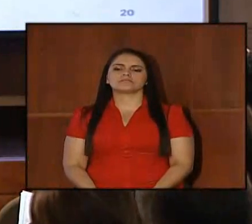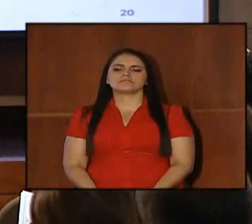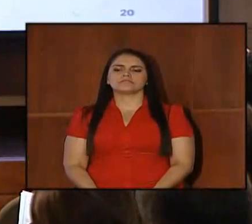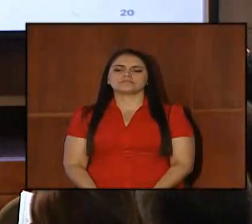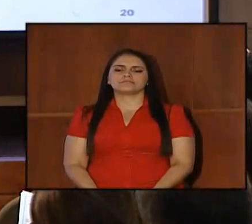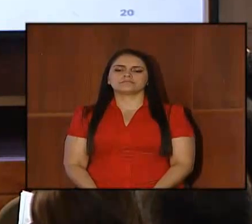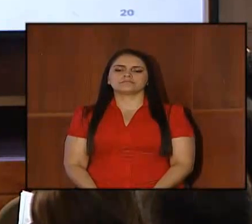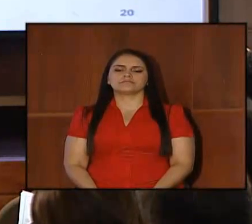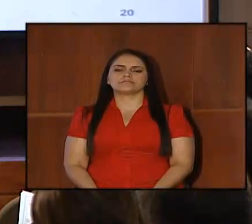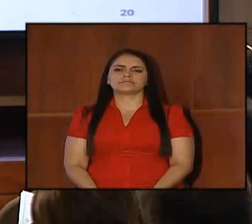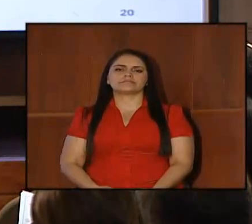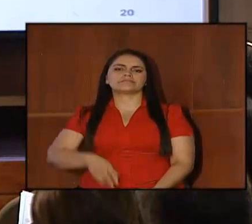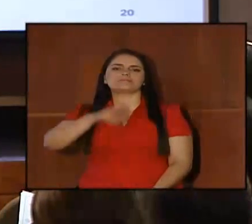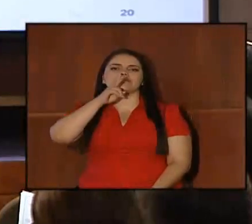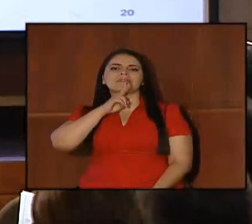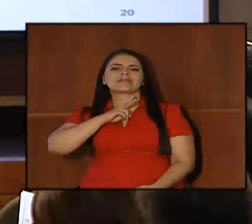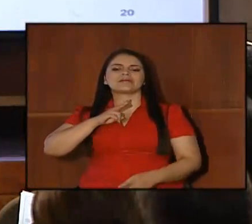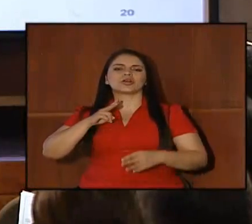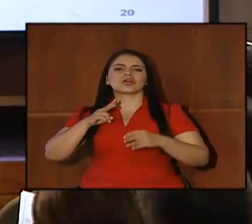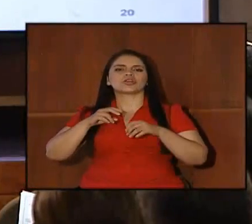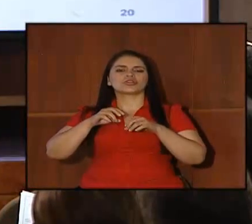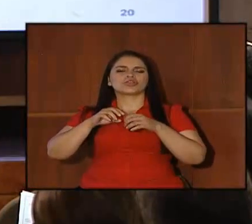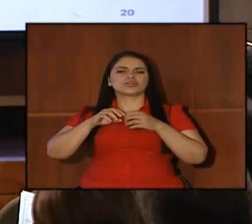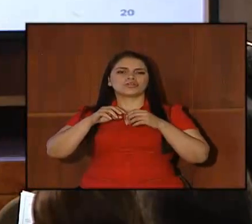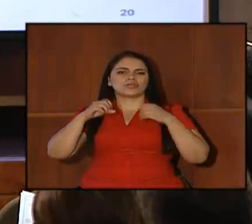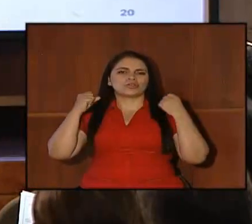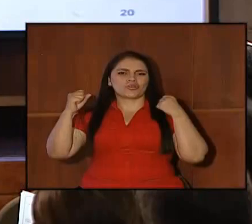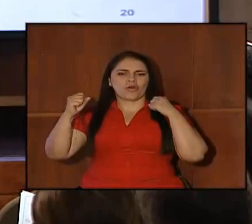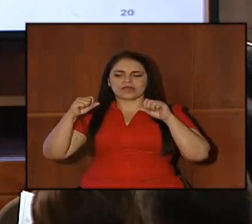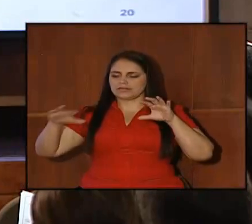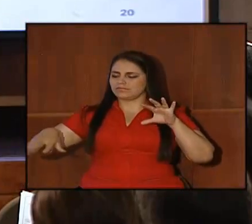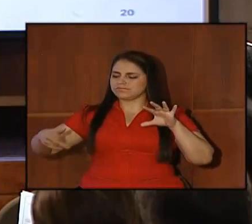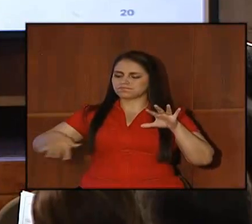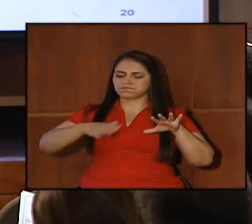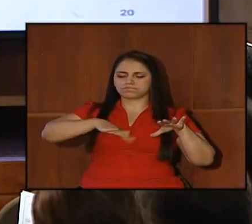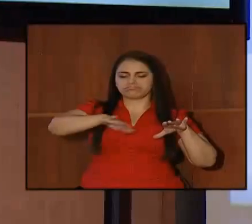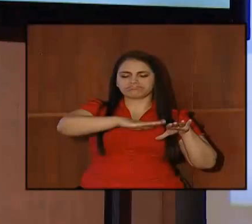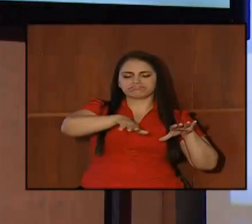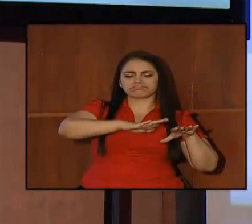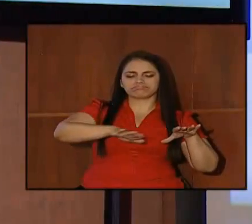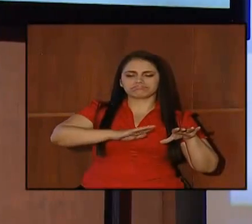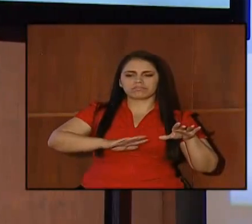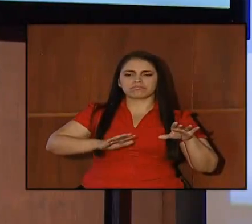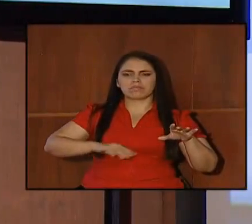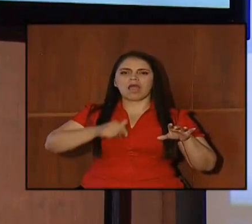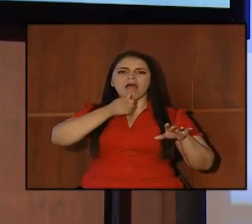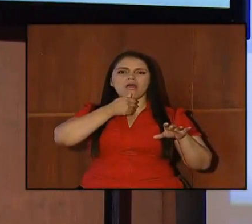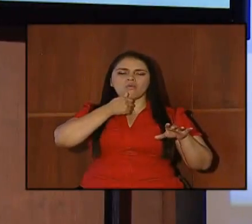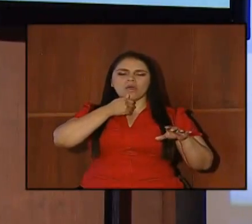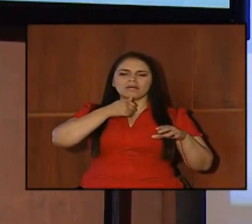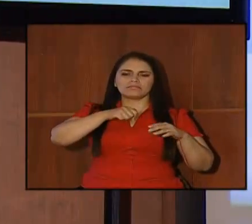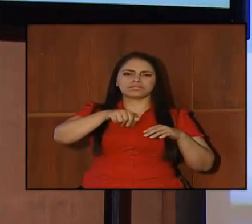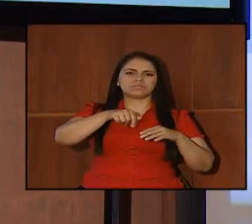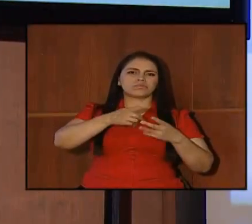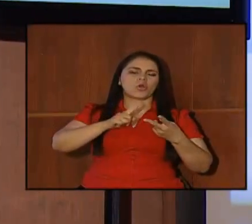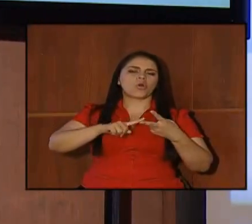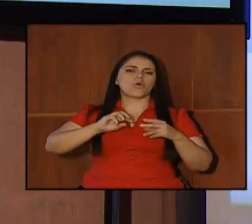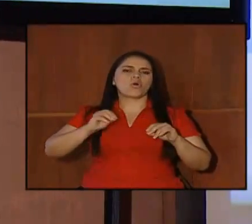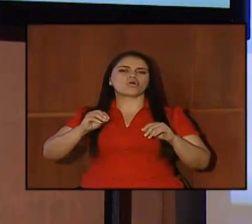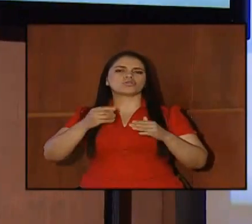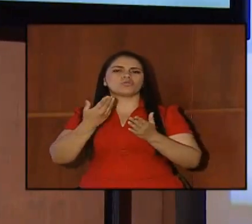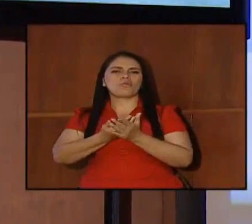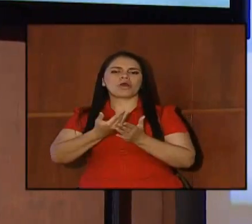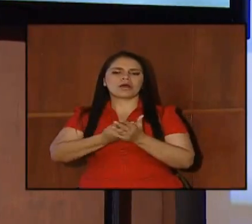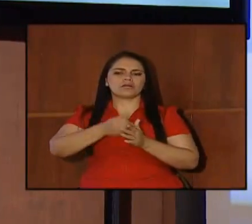lo limpiamos prácticamente, si está en cama es casi que una limpiadita, con un pañito húmedo se